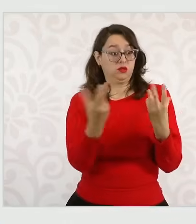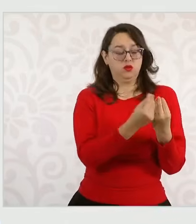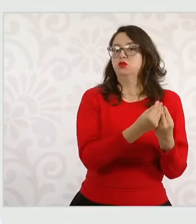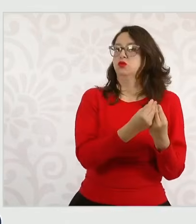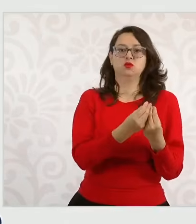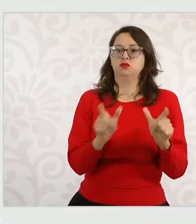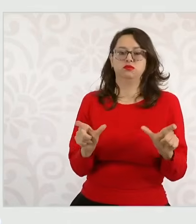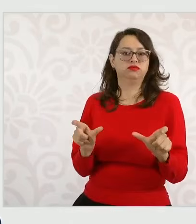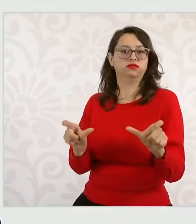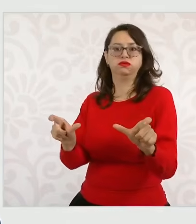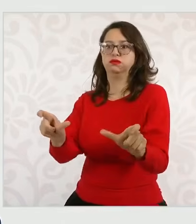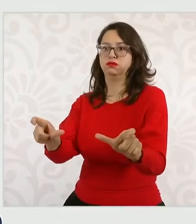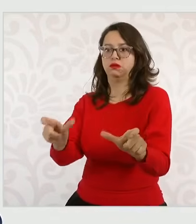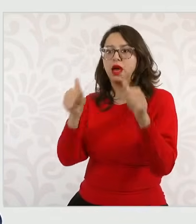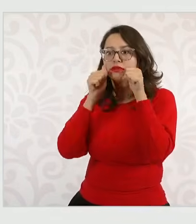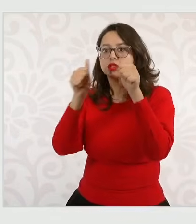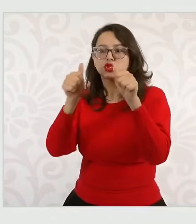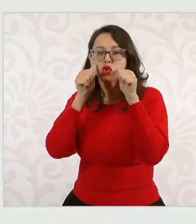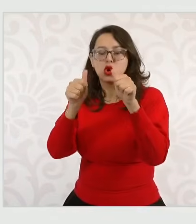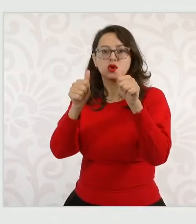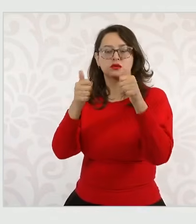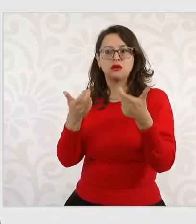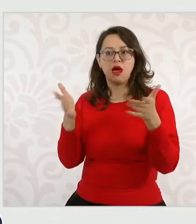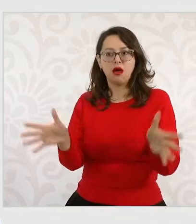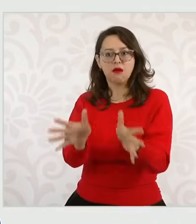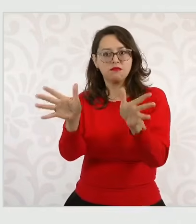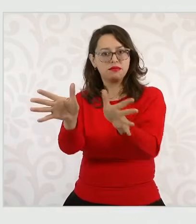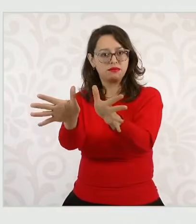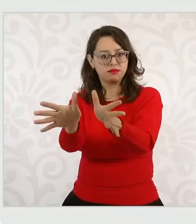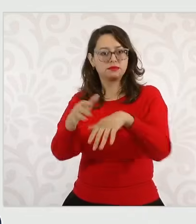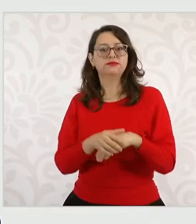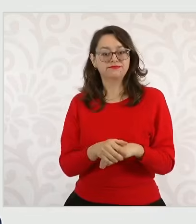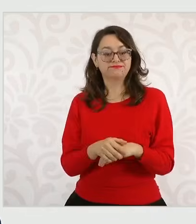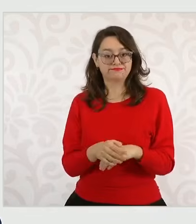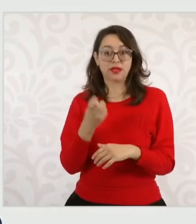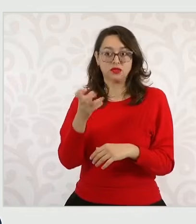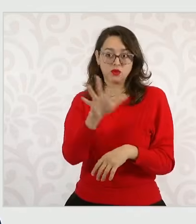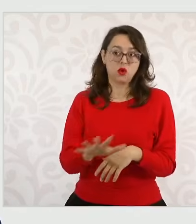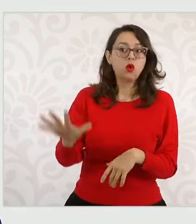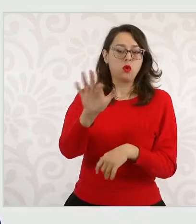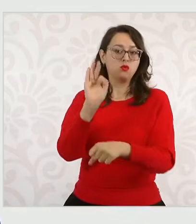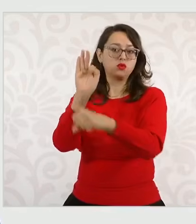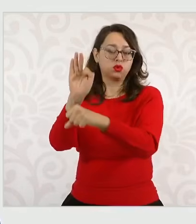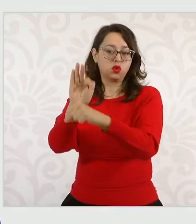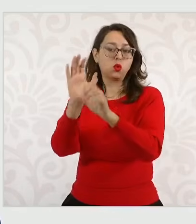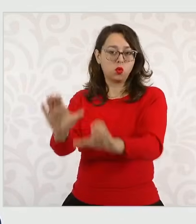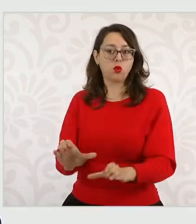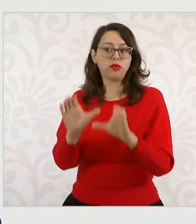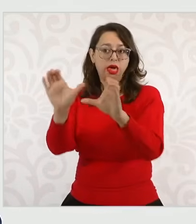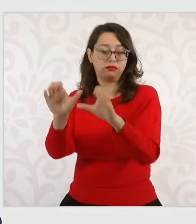grupos delincuenciales y evitar que haya afectación a la población civil.